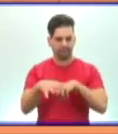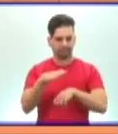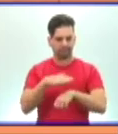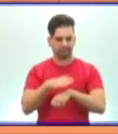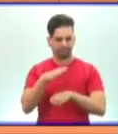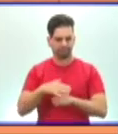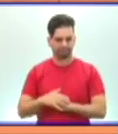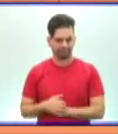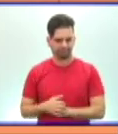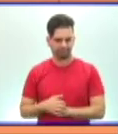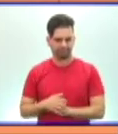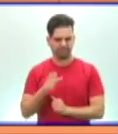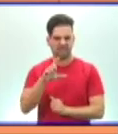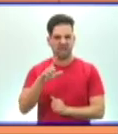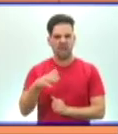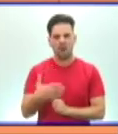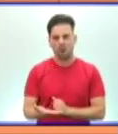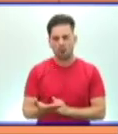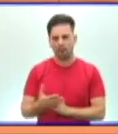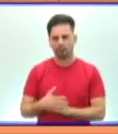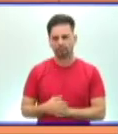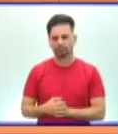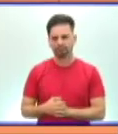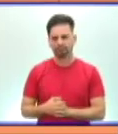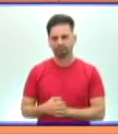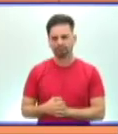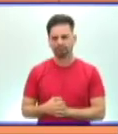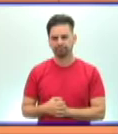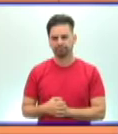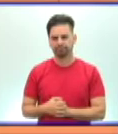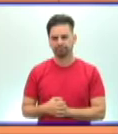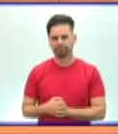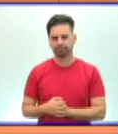humanos? Veamos por qué.